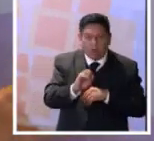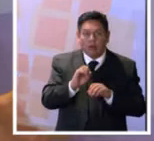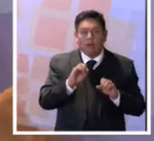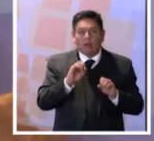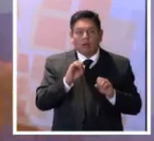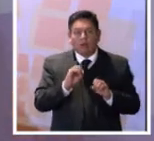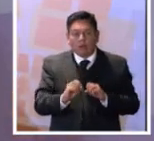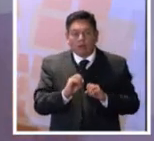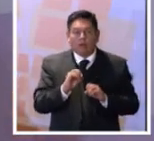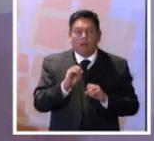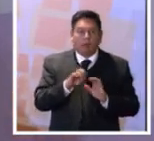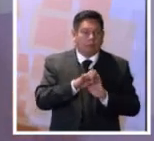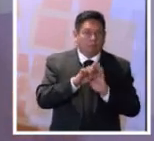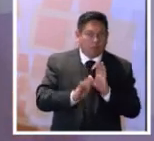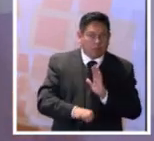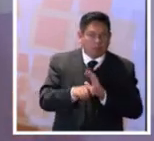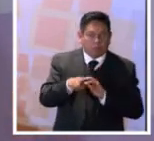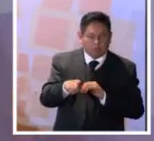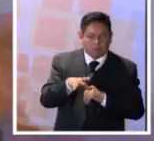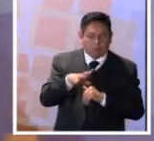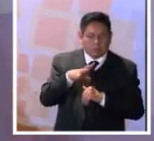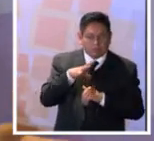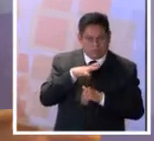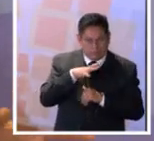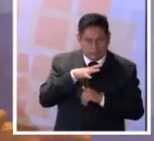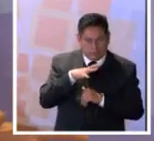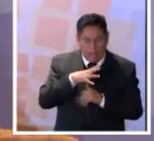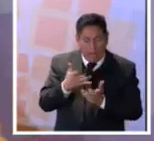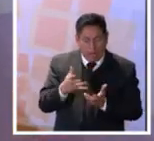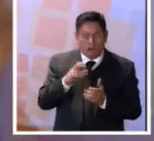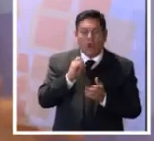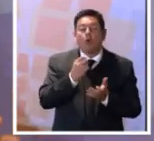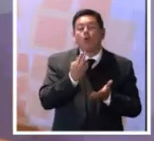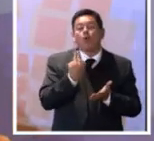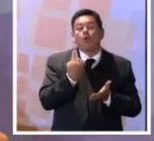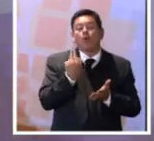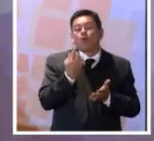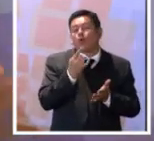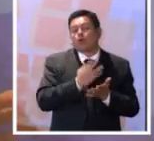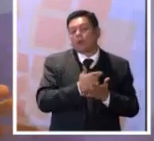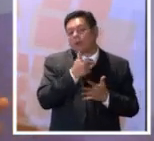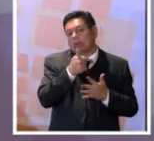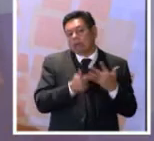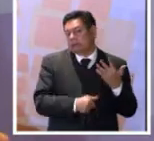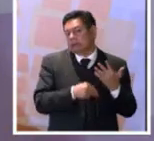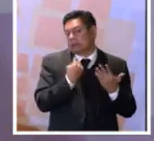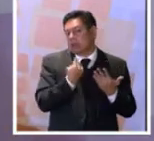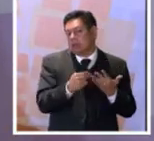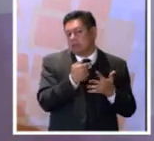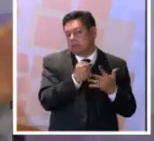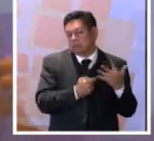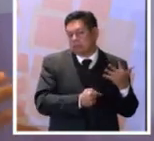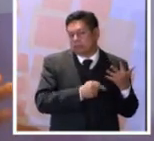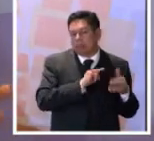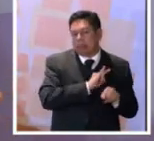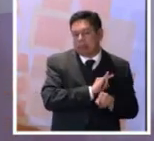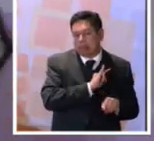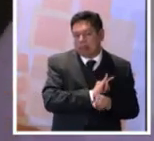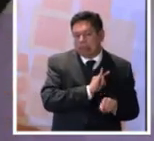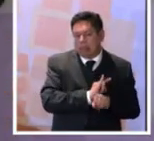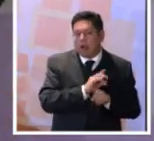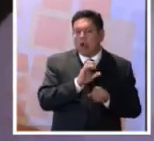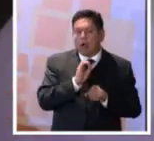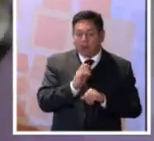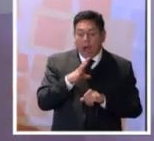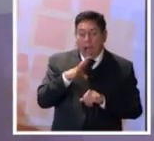o si también debe llevarse a la integración. A la integración, como un mecanismo, me parece, como una herramienta poderosísima